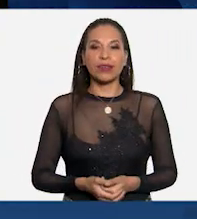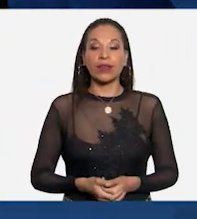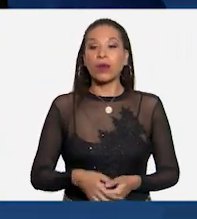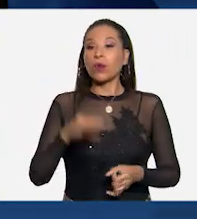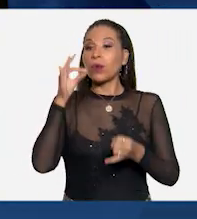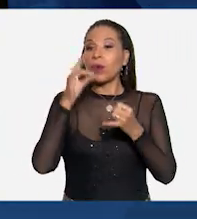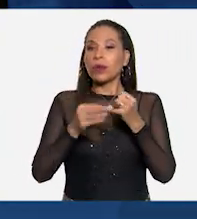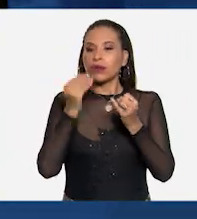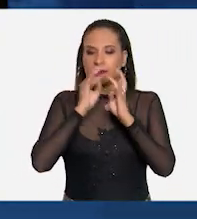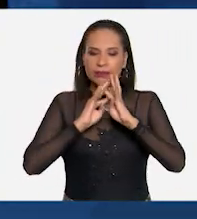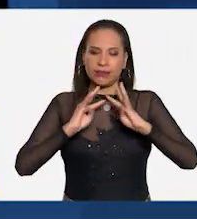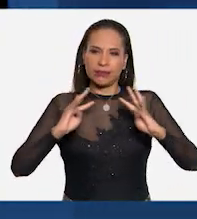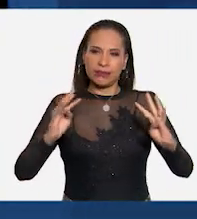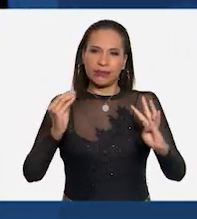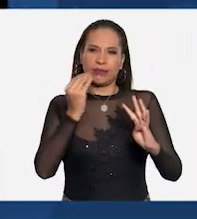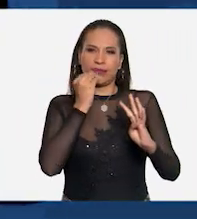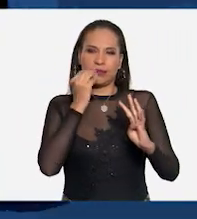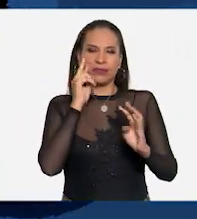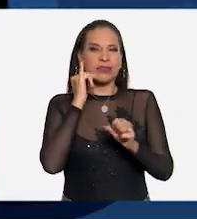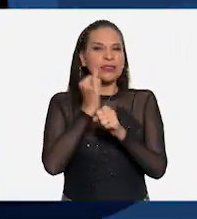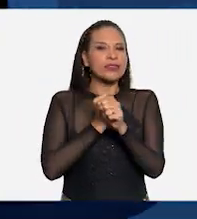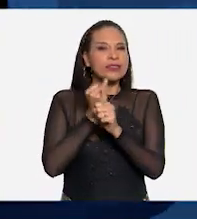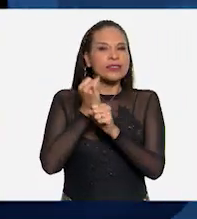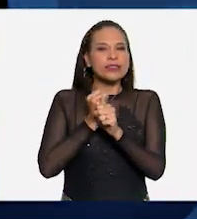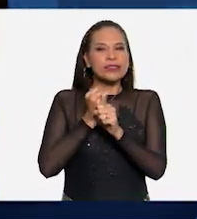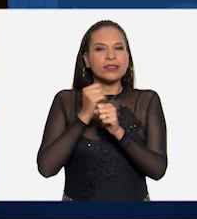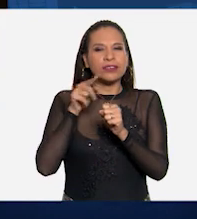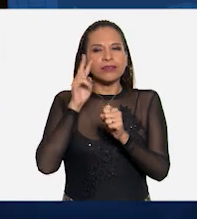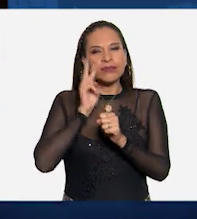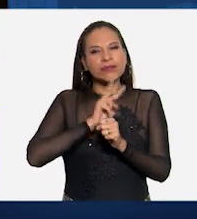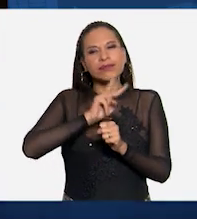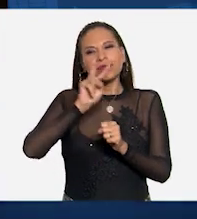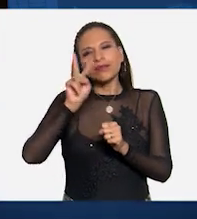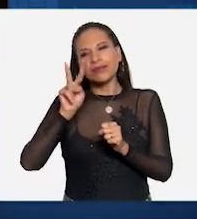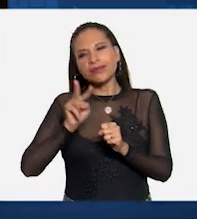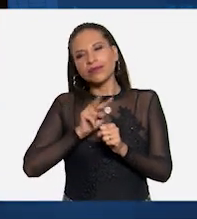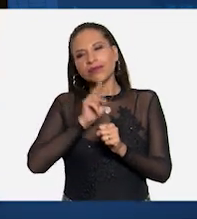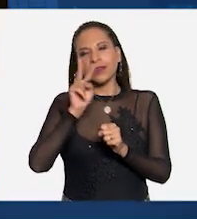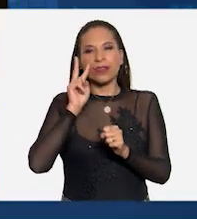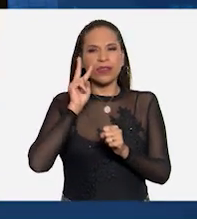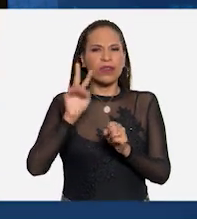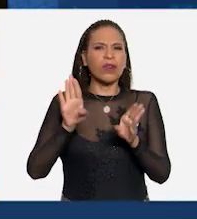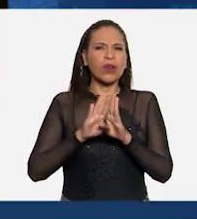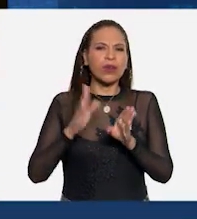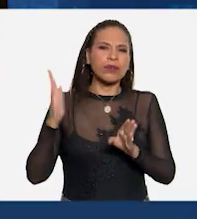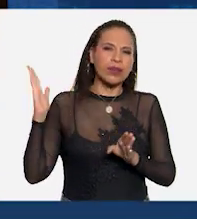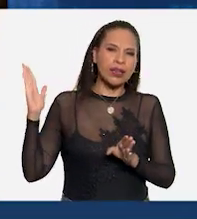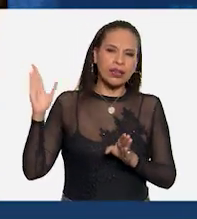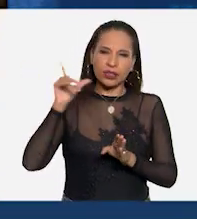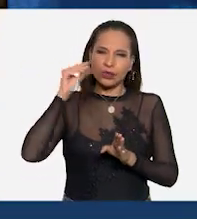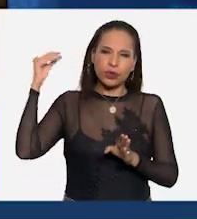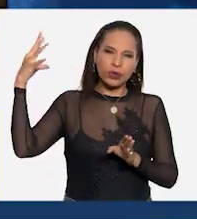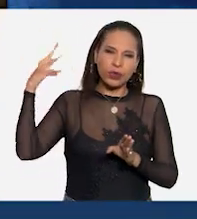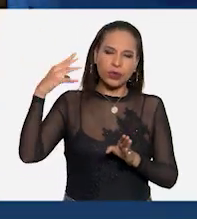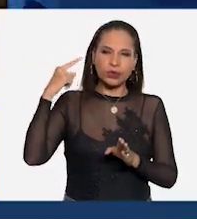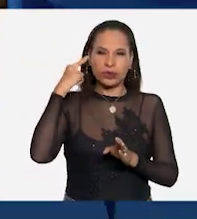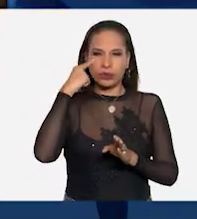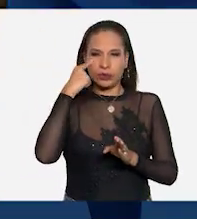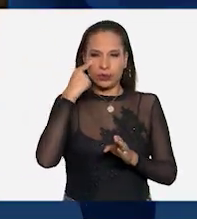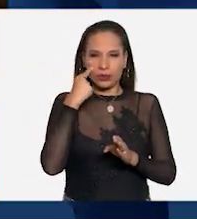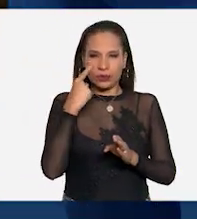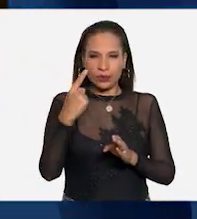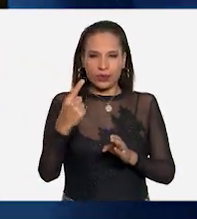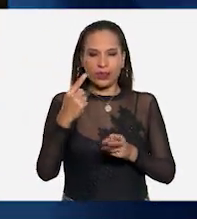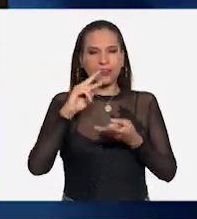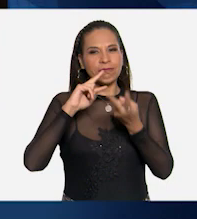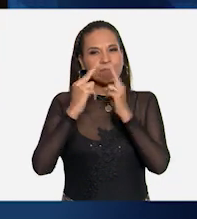La Última Cena. Exploró la matemática de la óptica. Mostró cómo inciden los rayos de luz en la córnea para conseguir